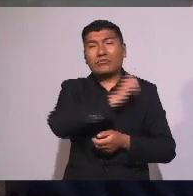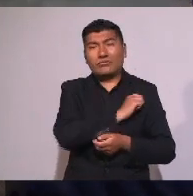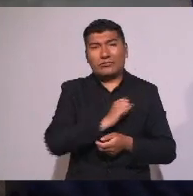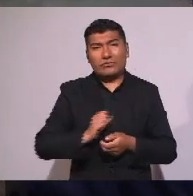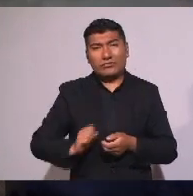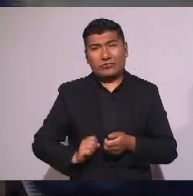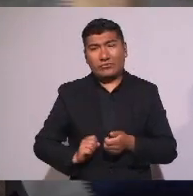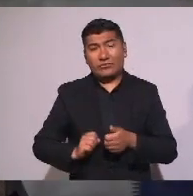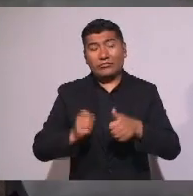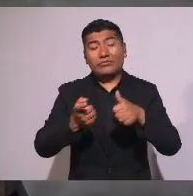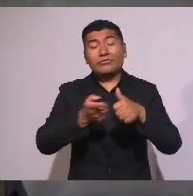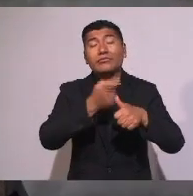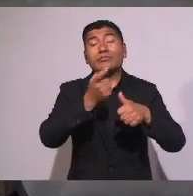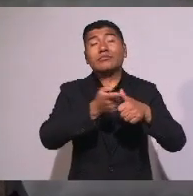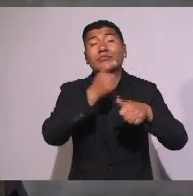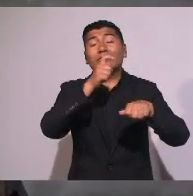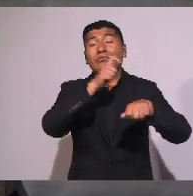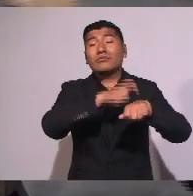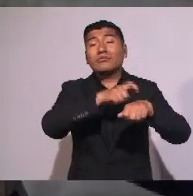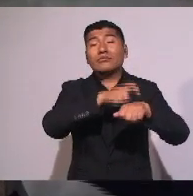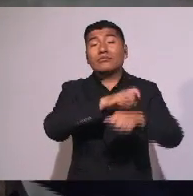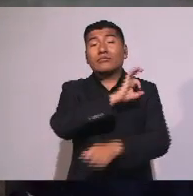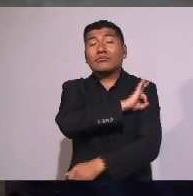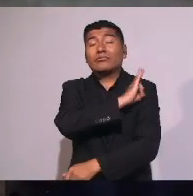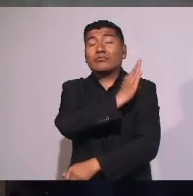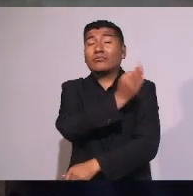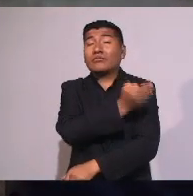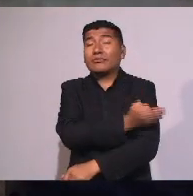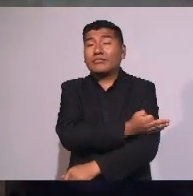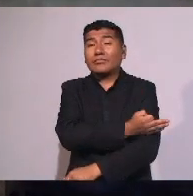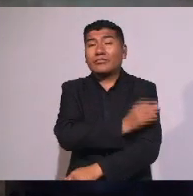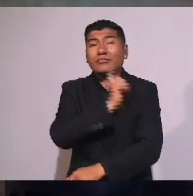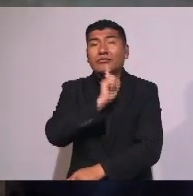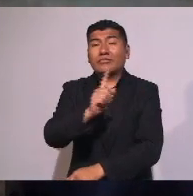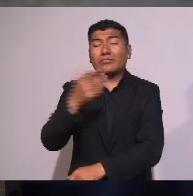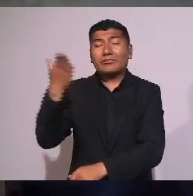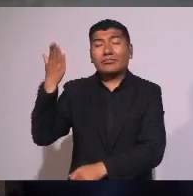El primer momento fuerte ha sido